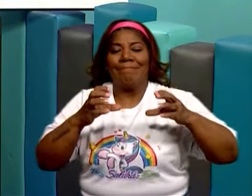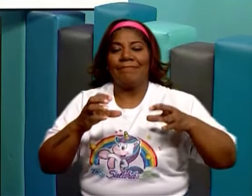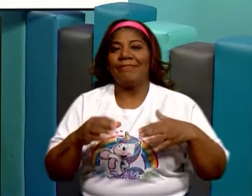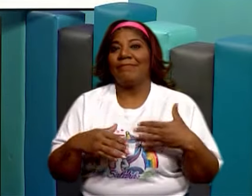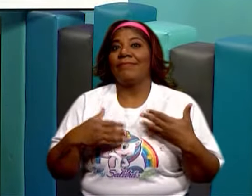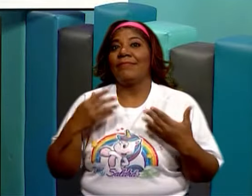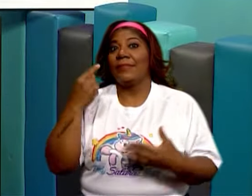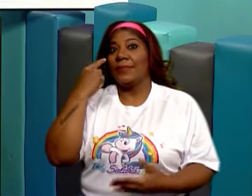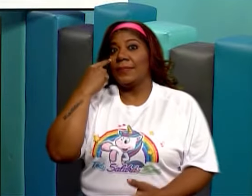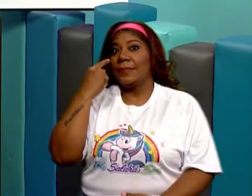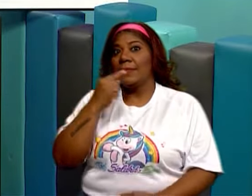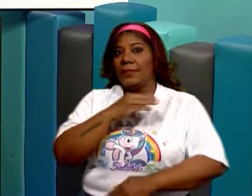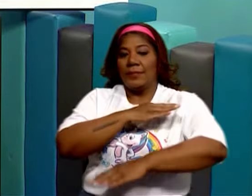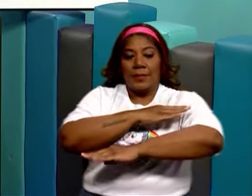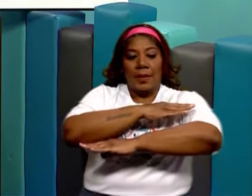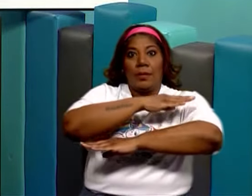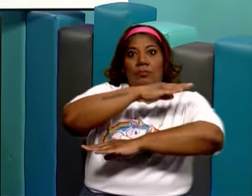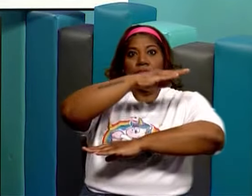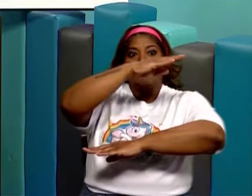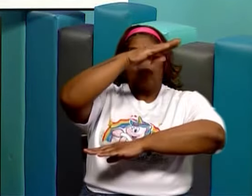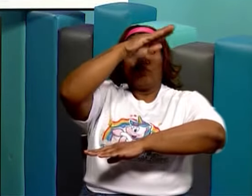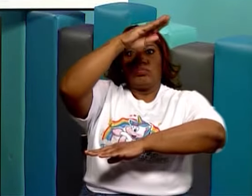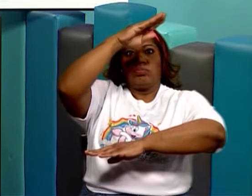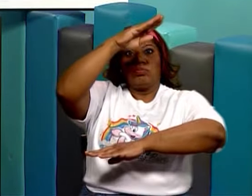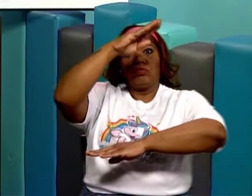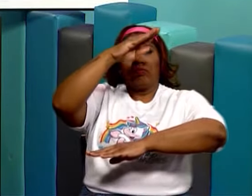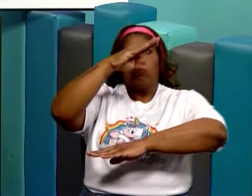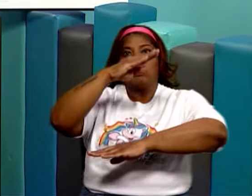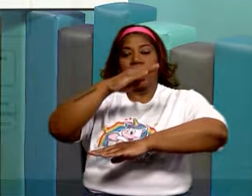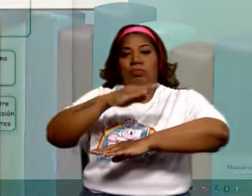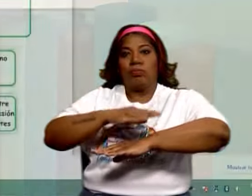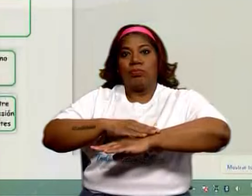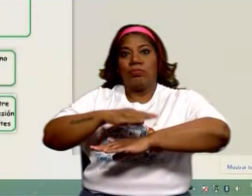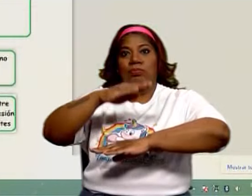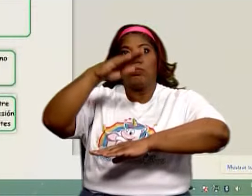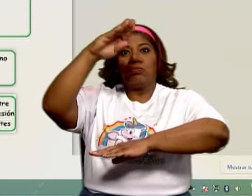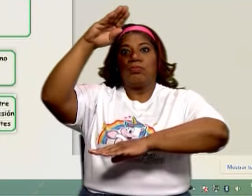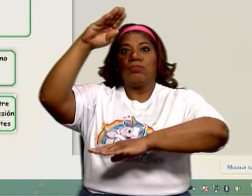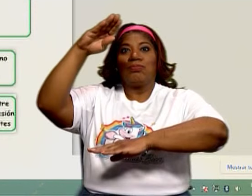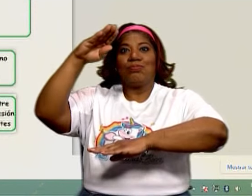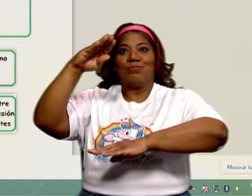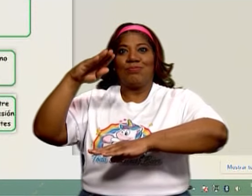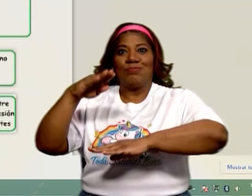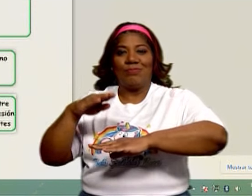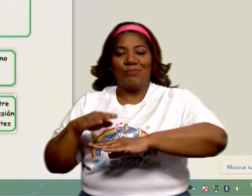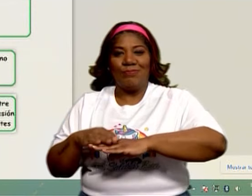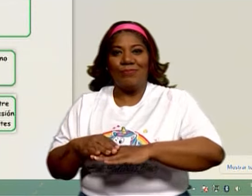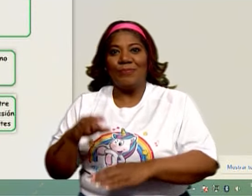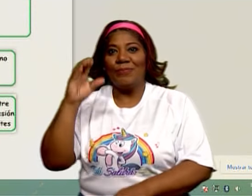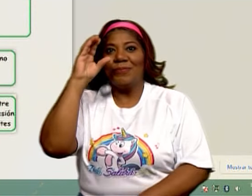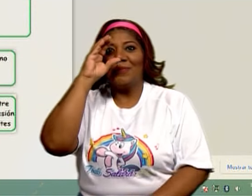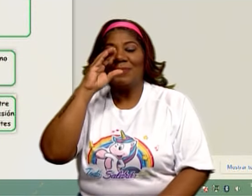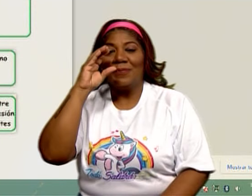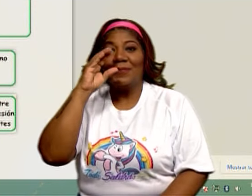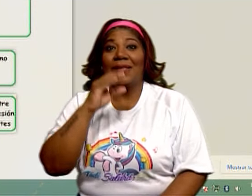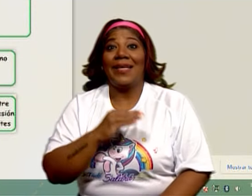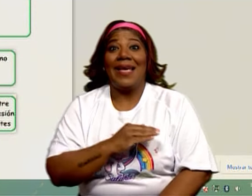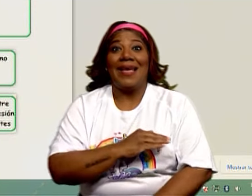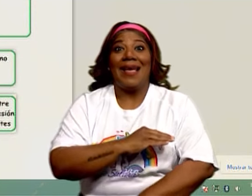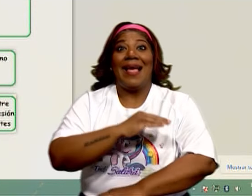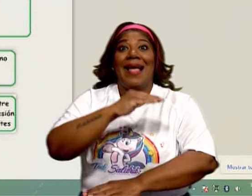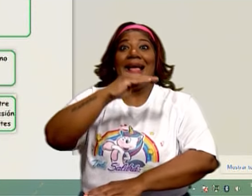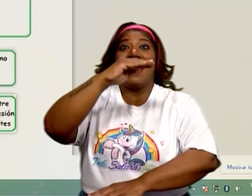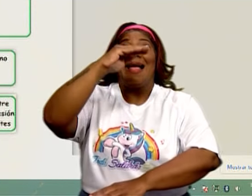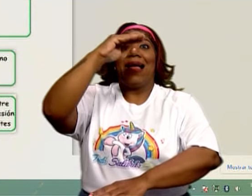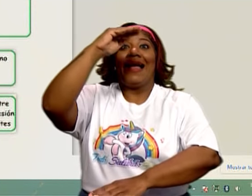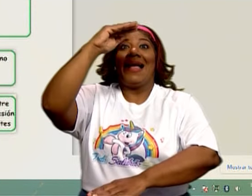montaña? Una elevación natural, ¿verdad?, de la tierra. Buscamos la definición